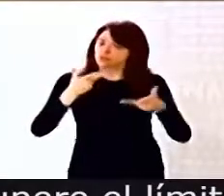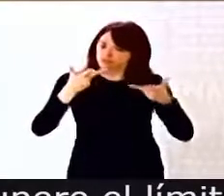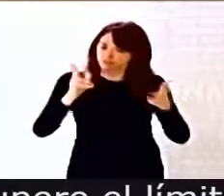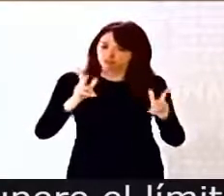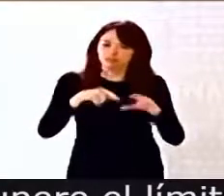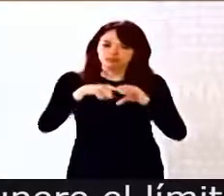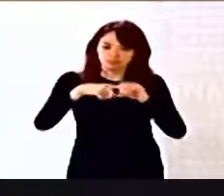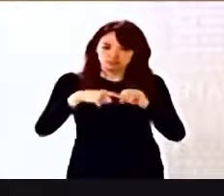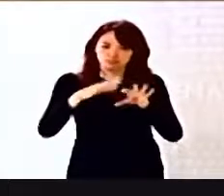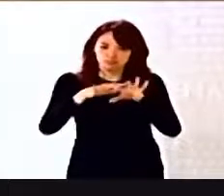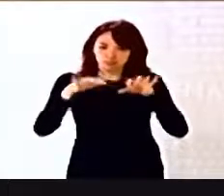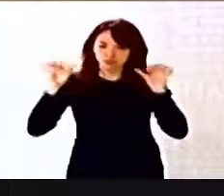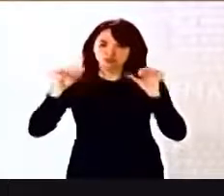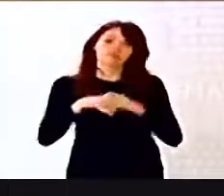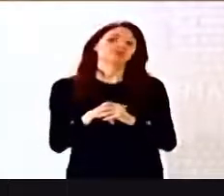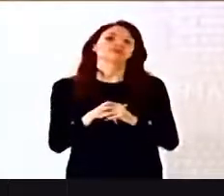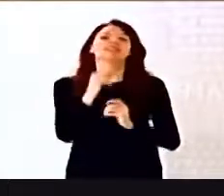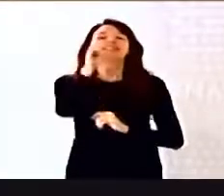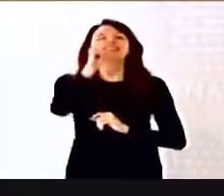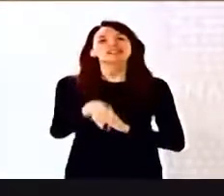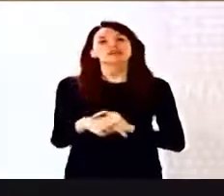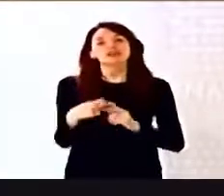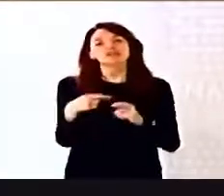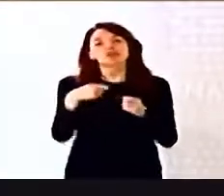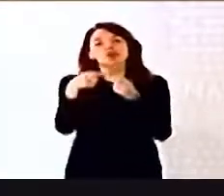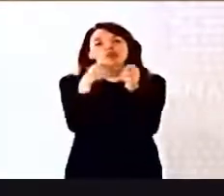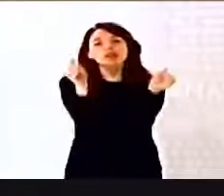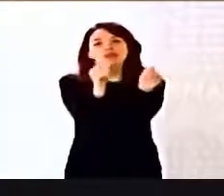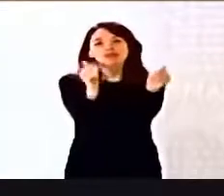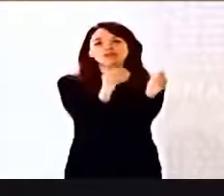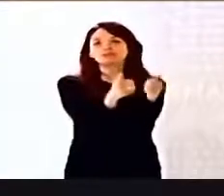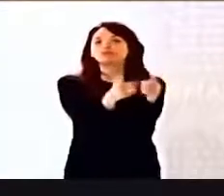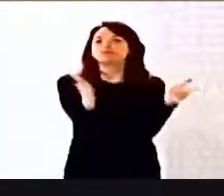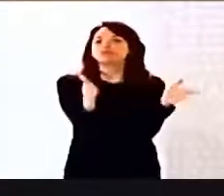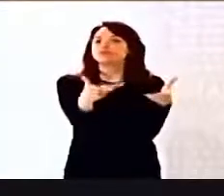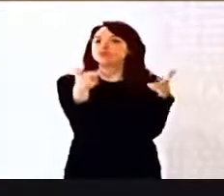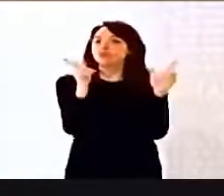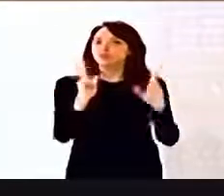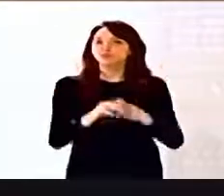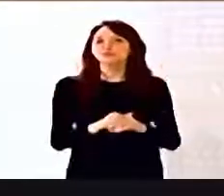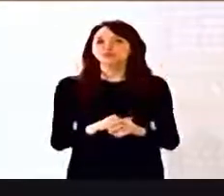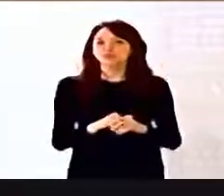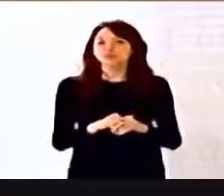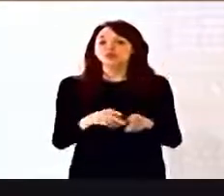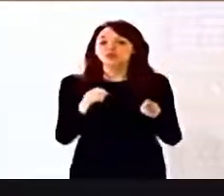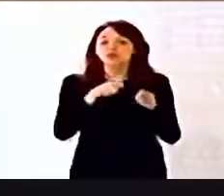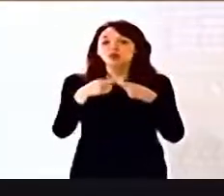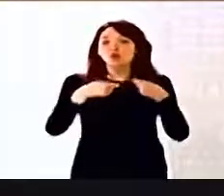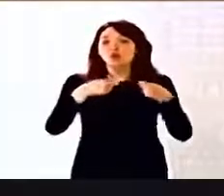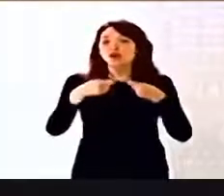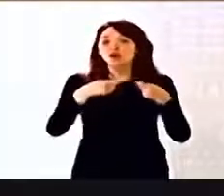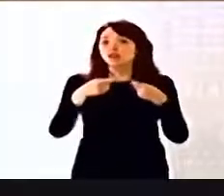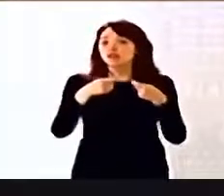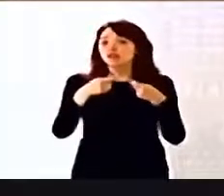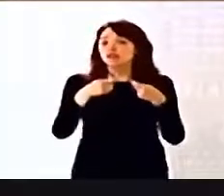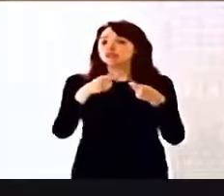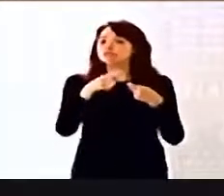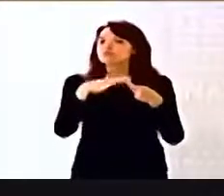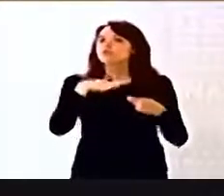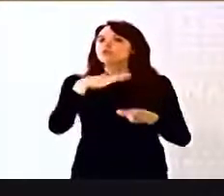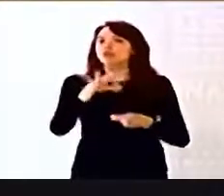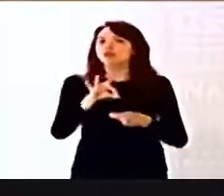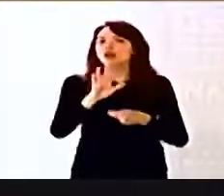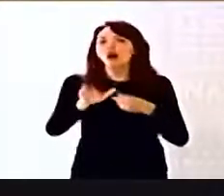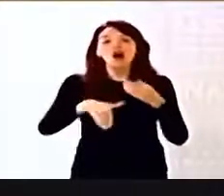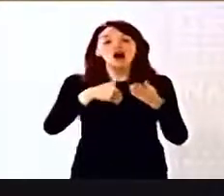Pero sobre todo vamos a permitir la apertura del comercio minorista. Comercios que se permitirá su apertura de hasta